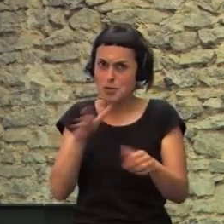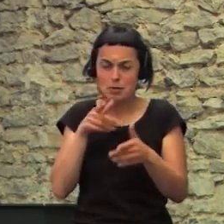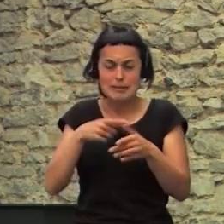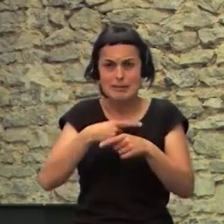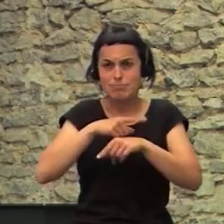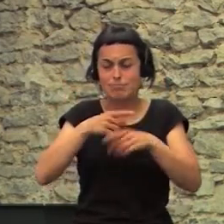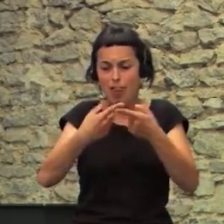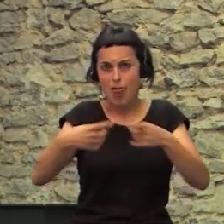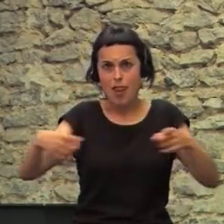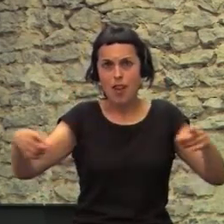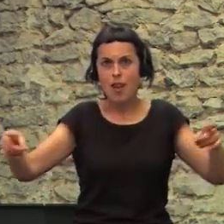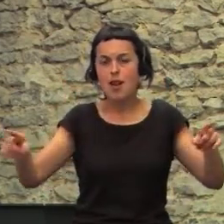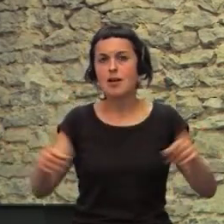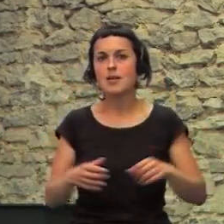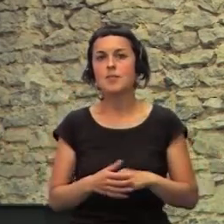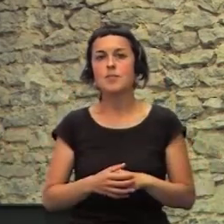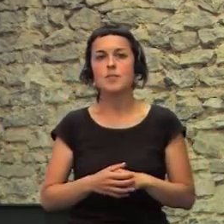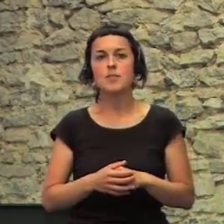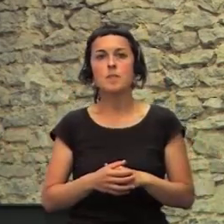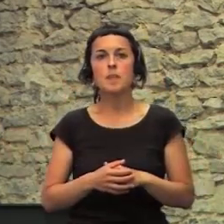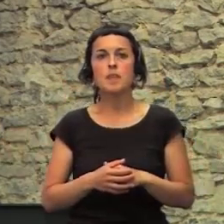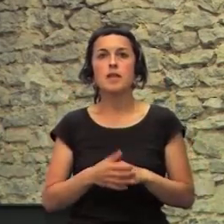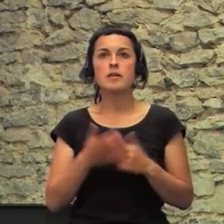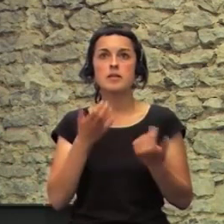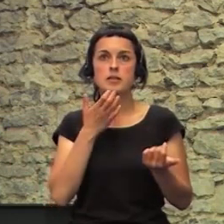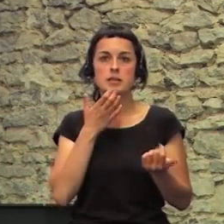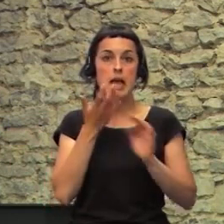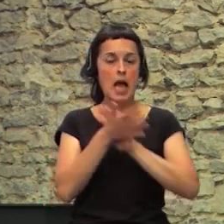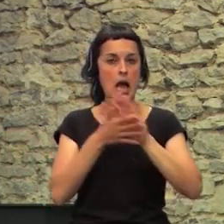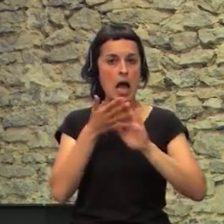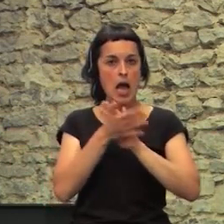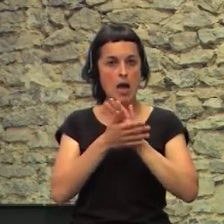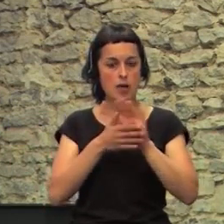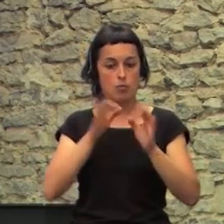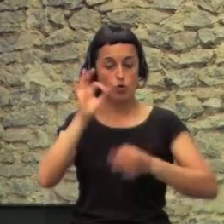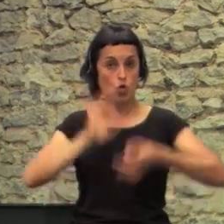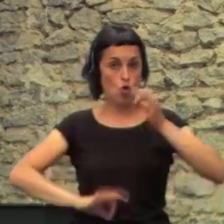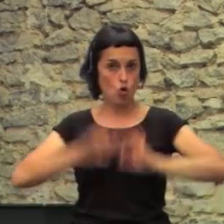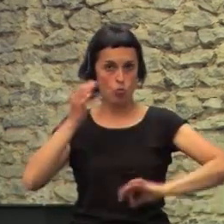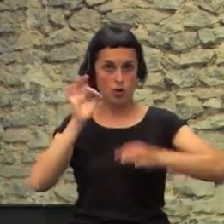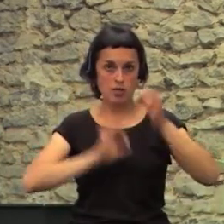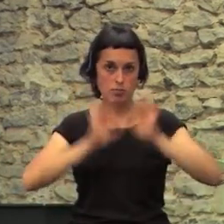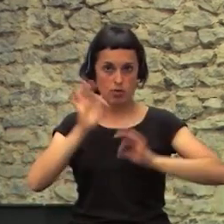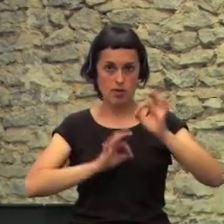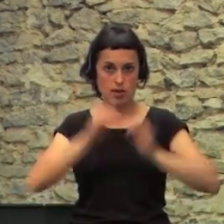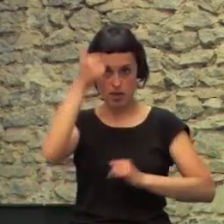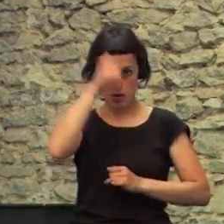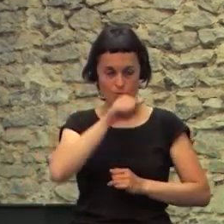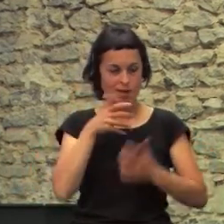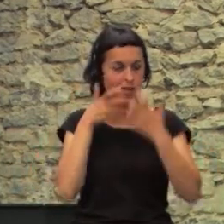Esto cuando hablamos de las personas, cuando se trata de niveles en hombres, ¿no?, de niveles bajos de testosterona, la lucha es